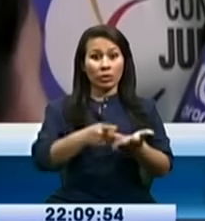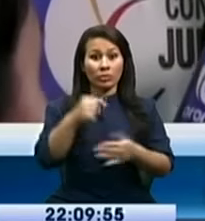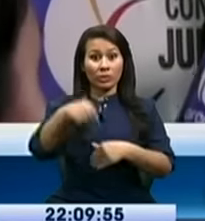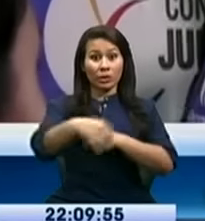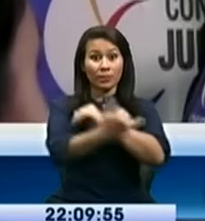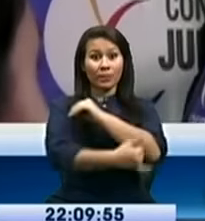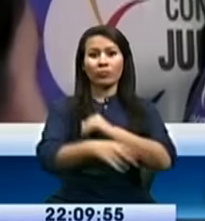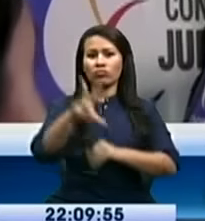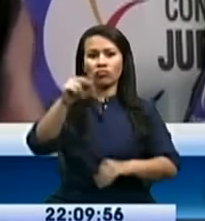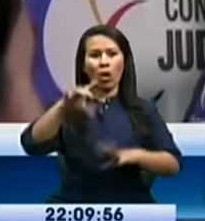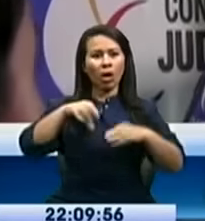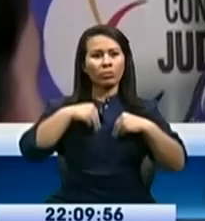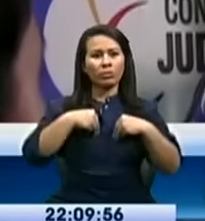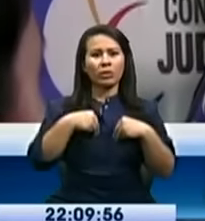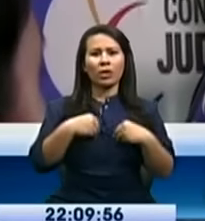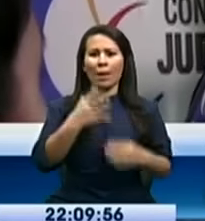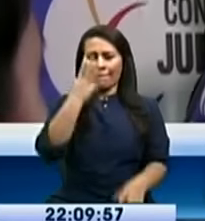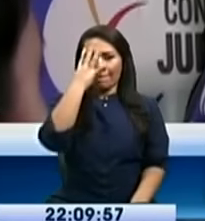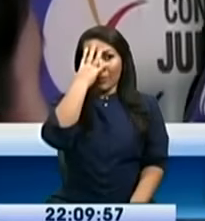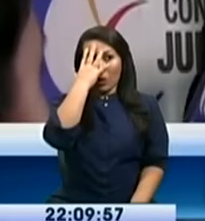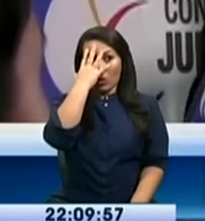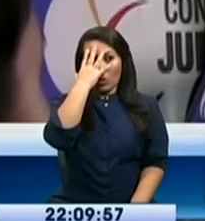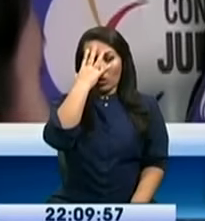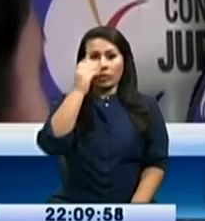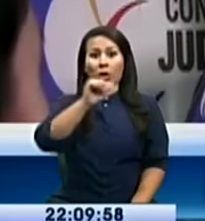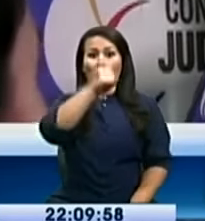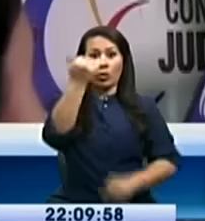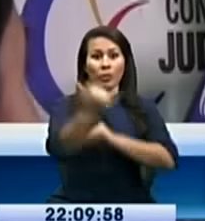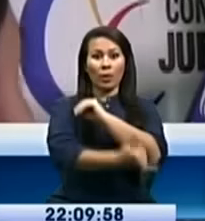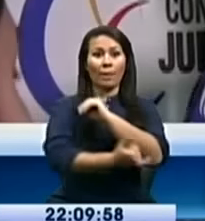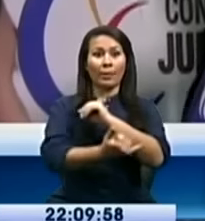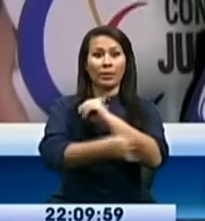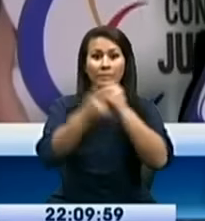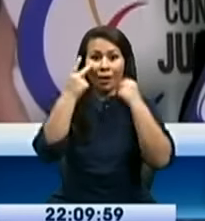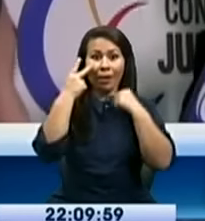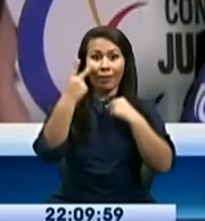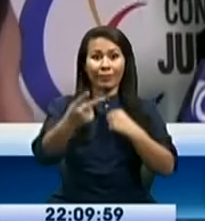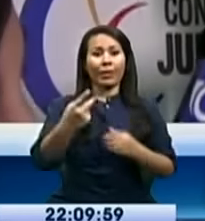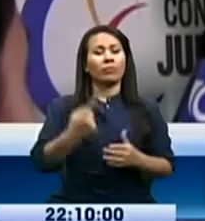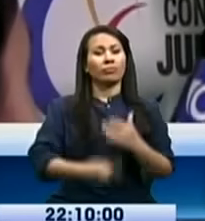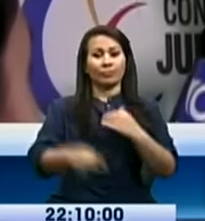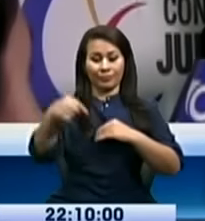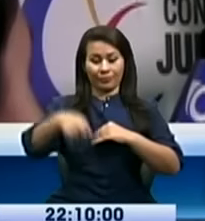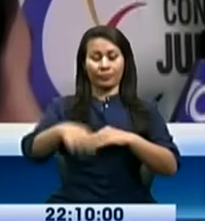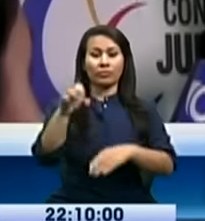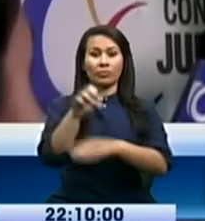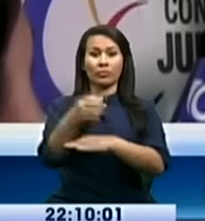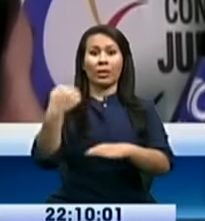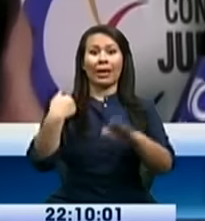hecho execrable, bochornoso incluso, pero que no quedará en la impunidad. En el Ecuador hay leyes,